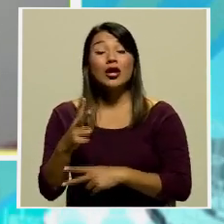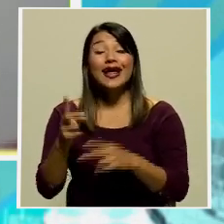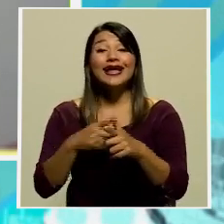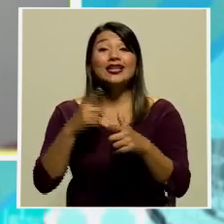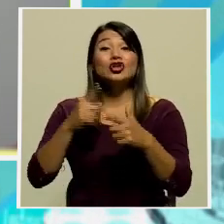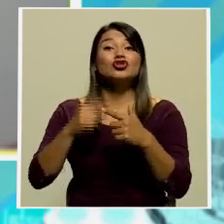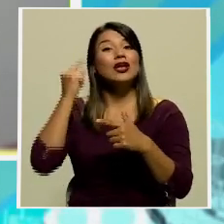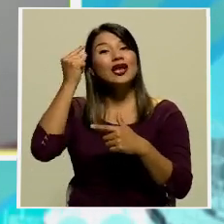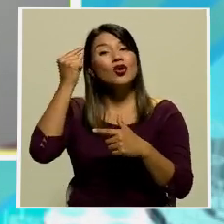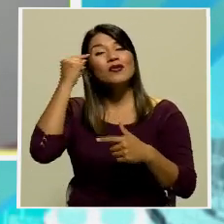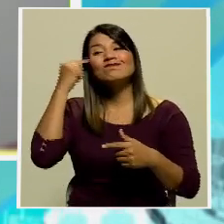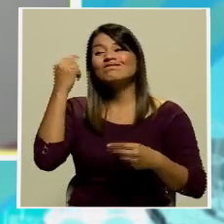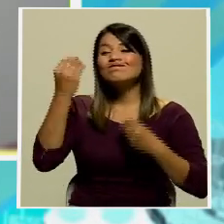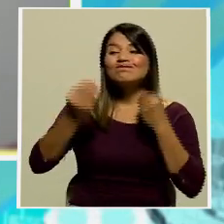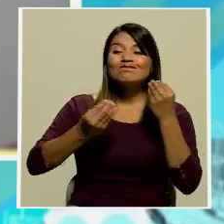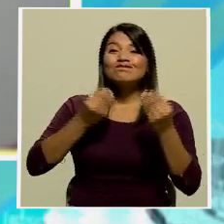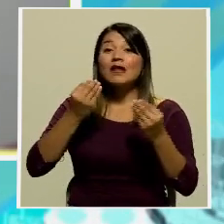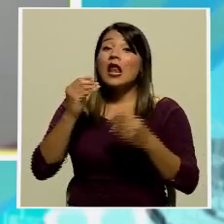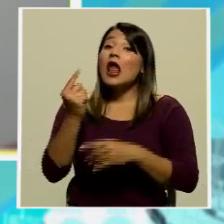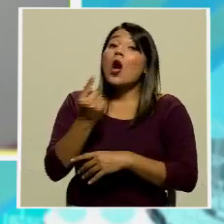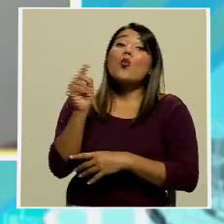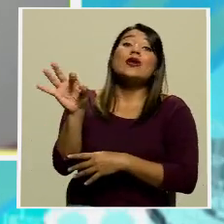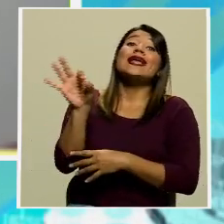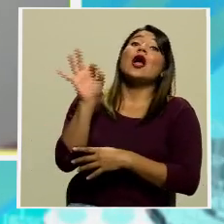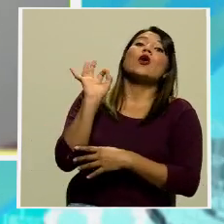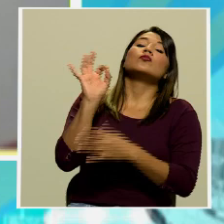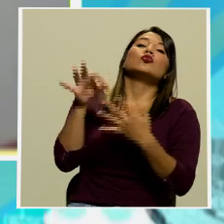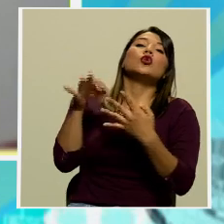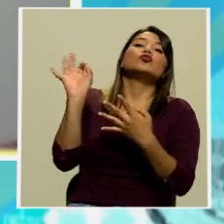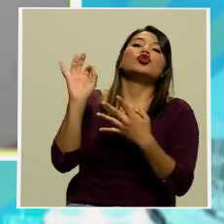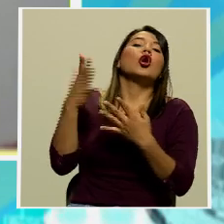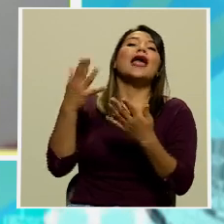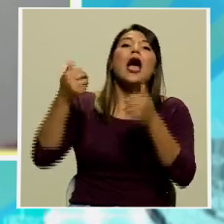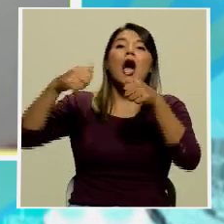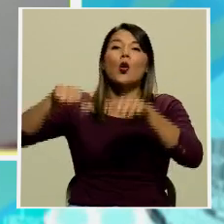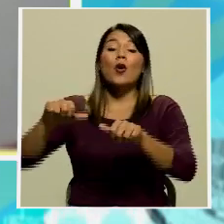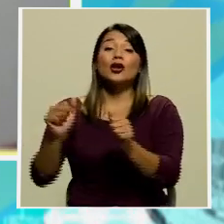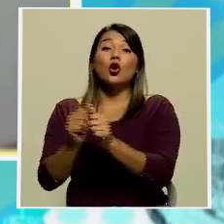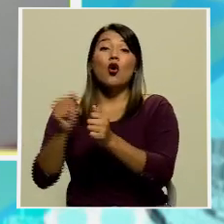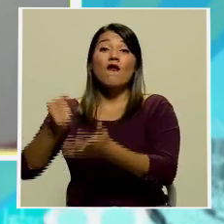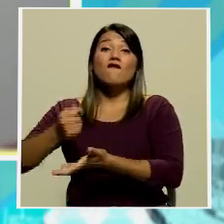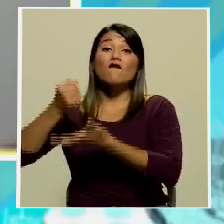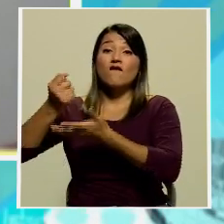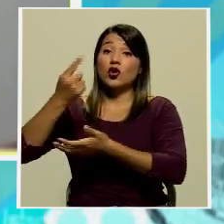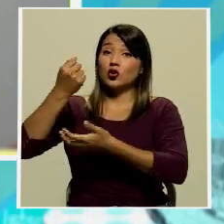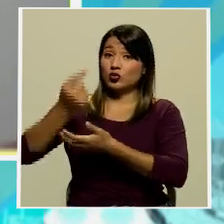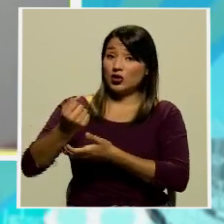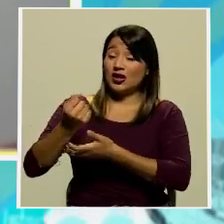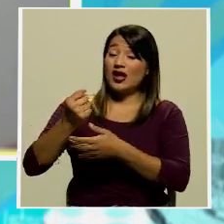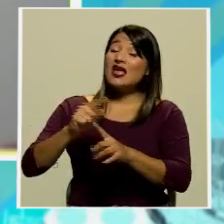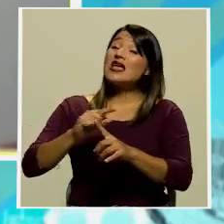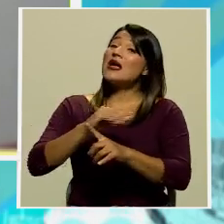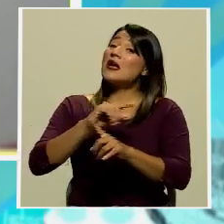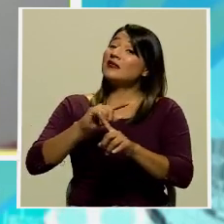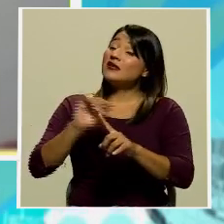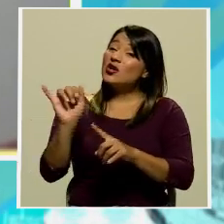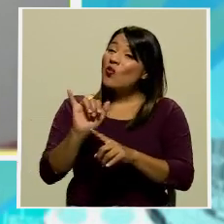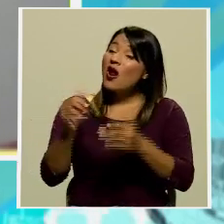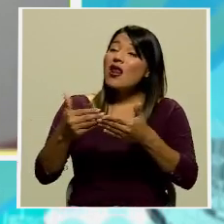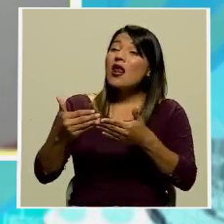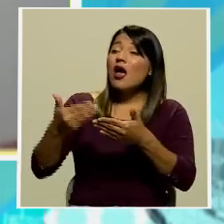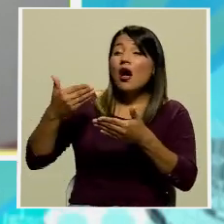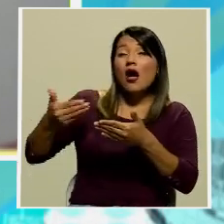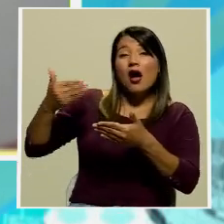gobierno era un acuerdo con el Fondo Monetario, pese a que Argentina había tenido una muy mala experiencia con el fondo